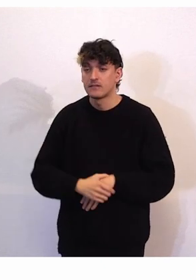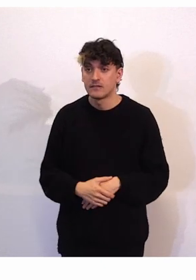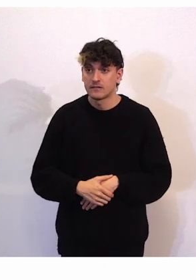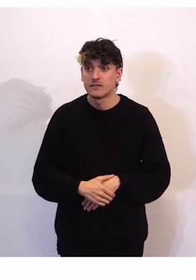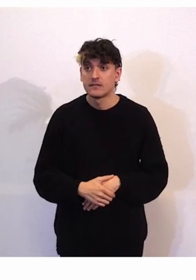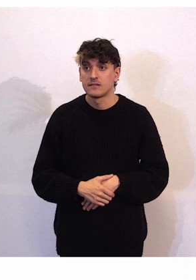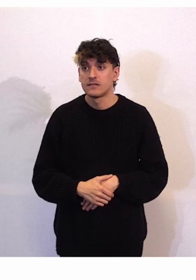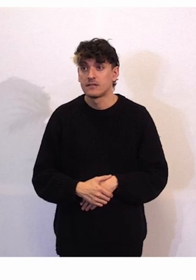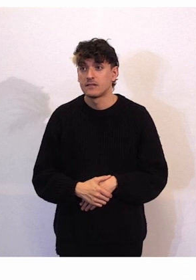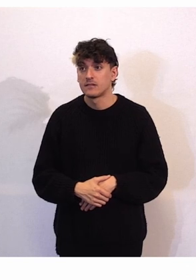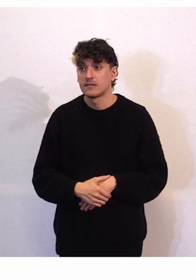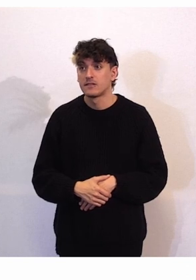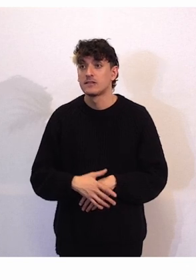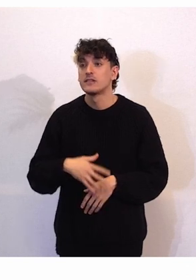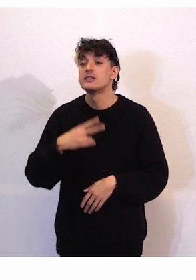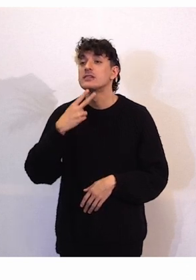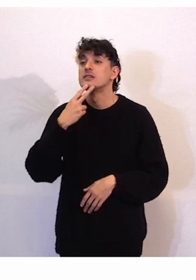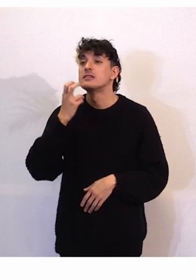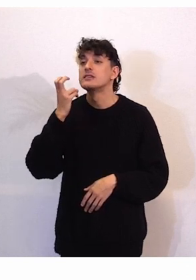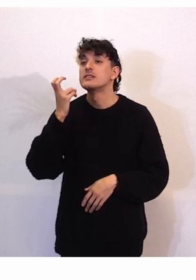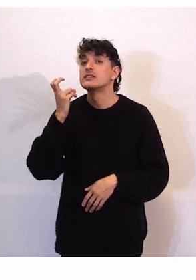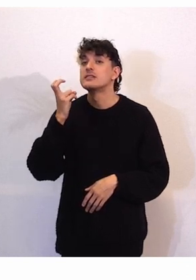¿Quién lo dice?